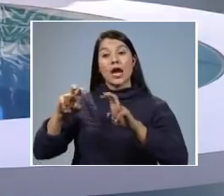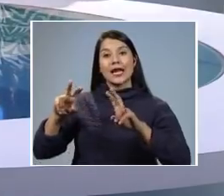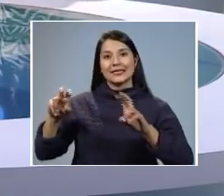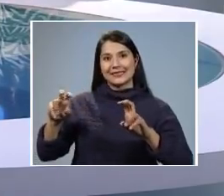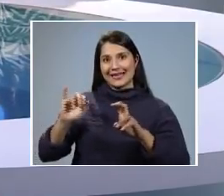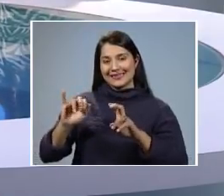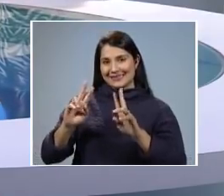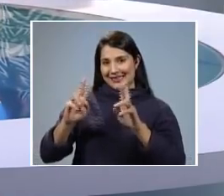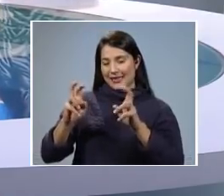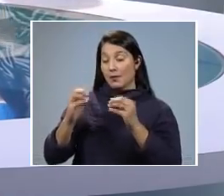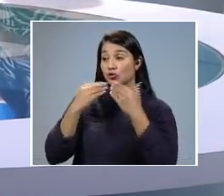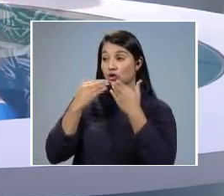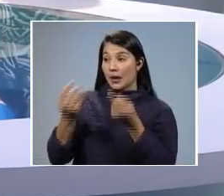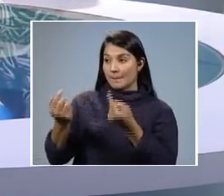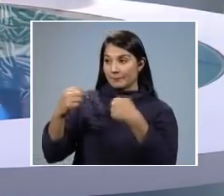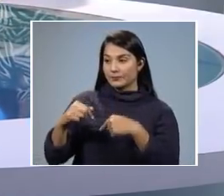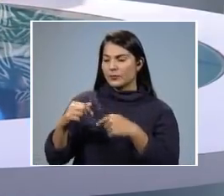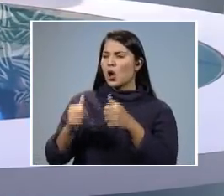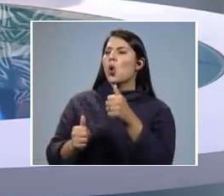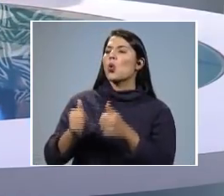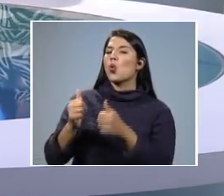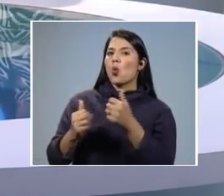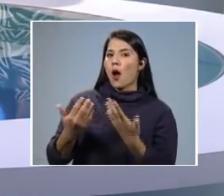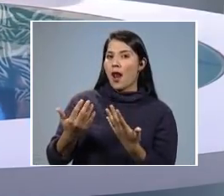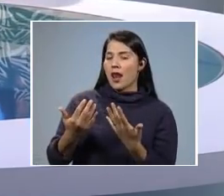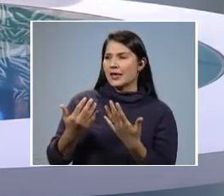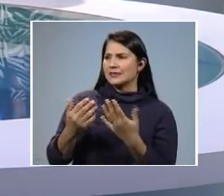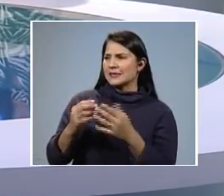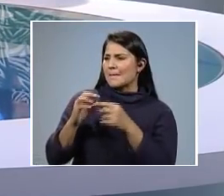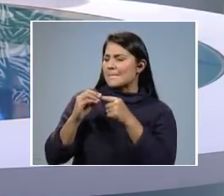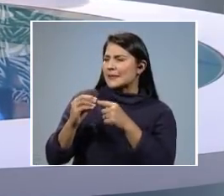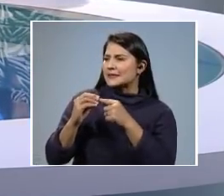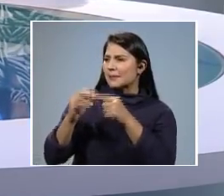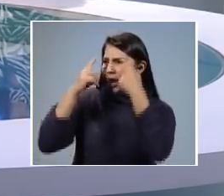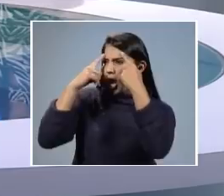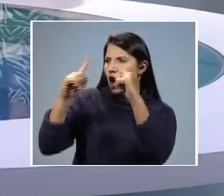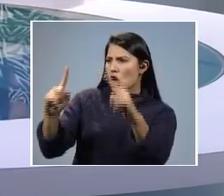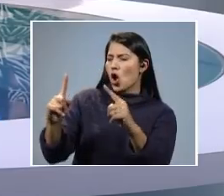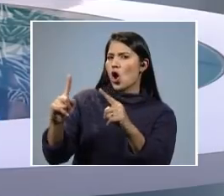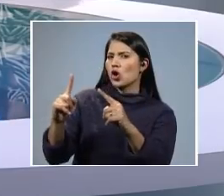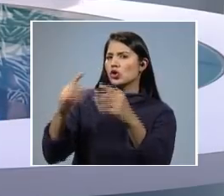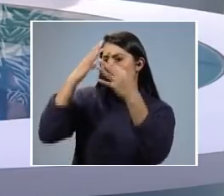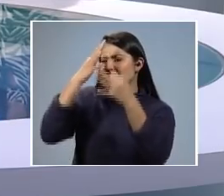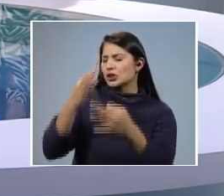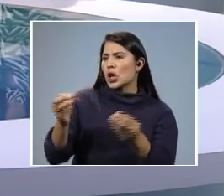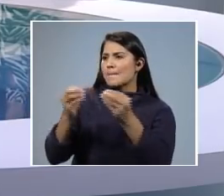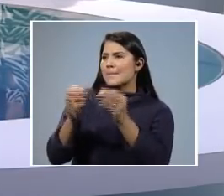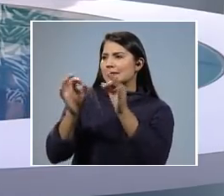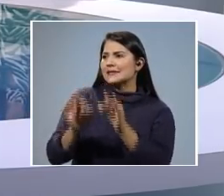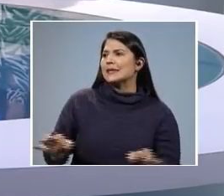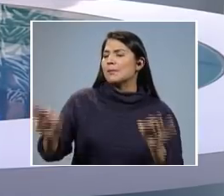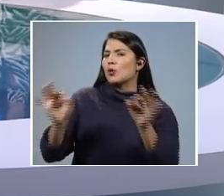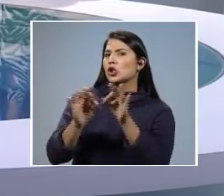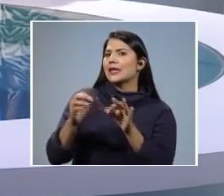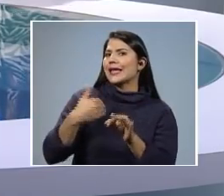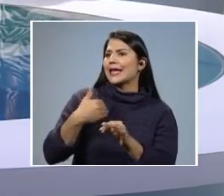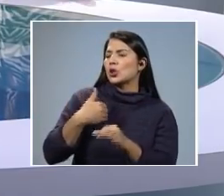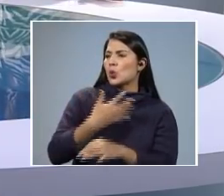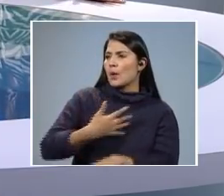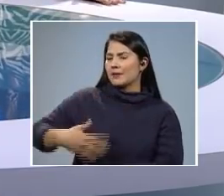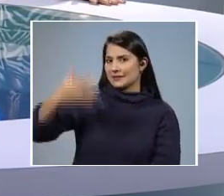por acompañarnos, don José Carlos. ¿Cuáles podríamos decir que han sido los principales logros o las medidas más impactantes que ha tenido el gobierno de Carlos Alvarado?